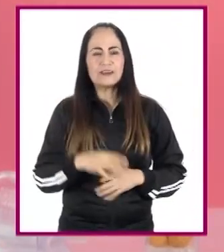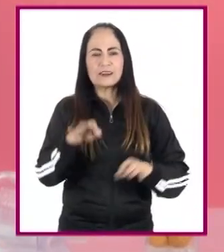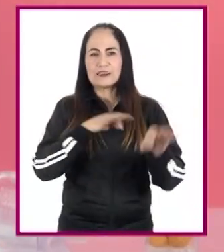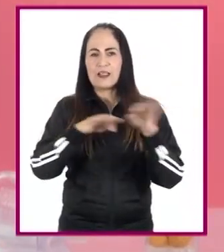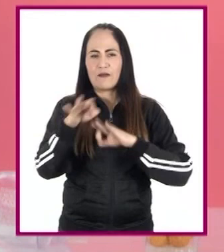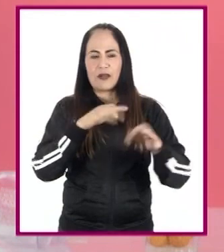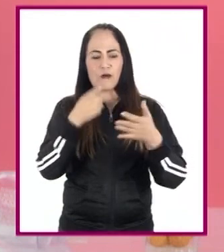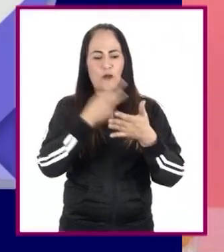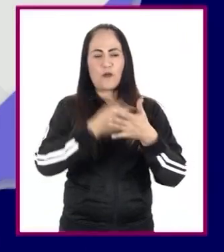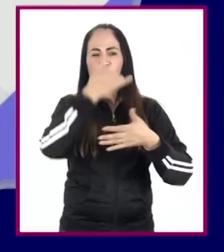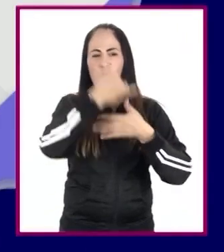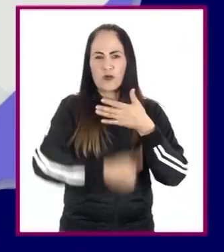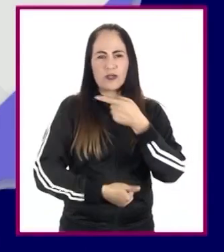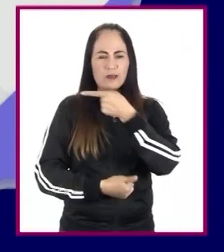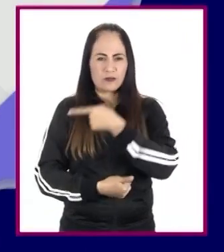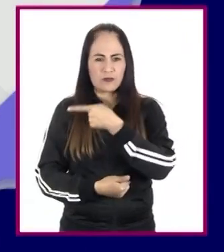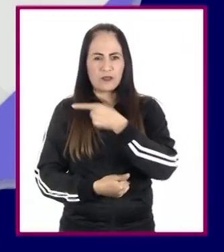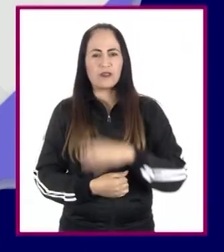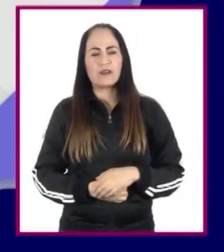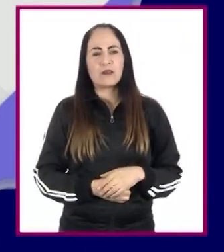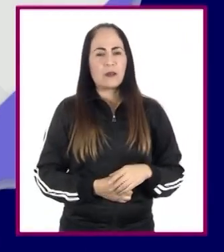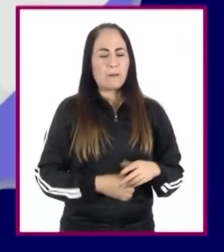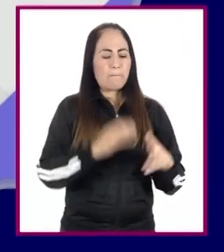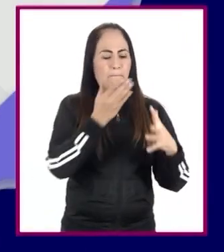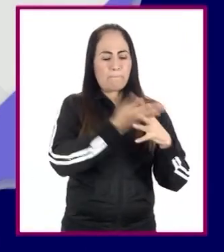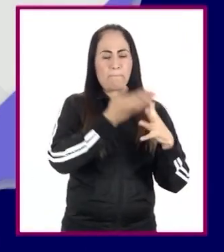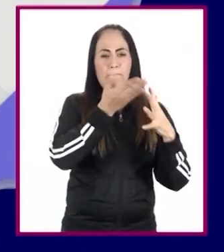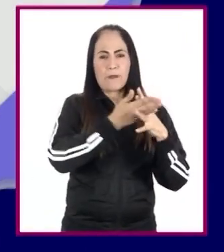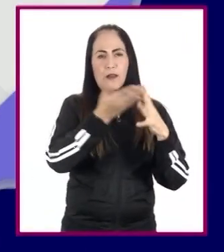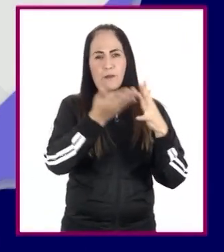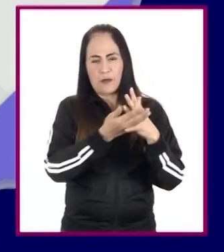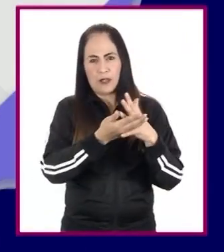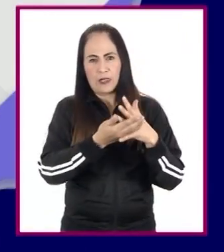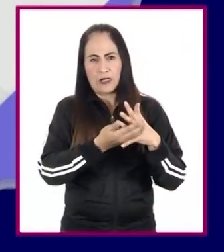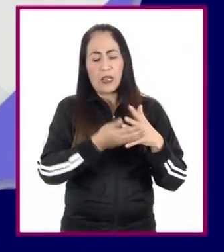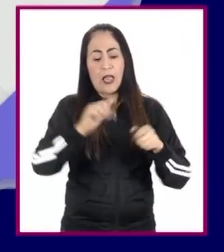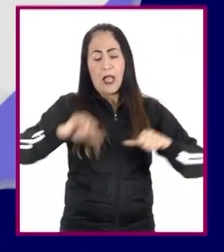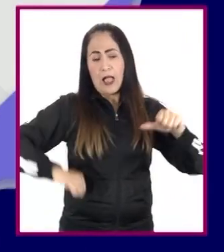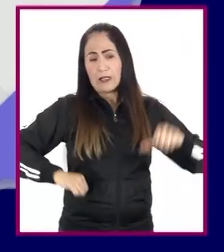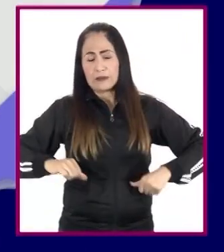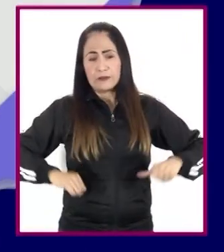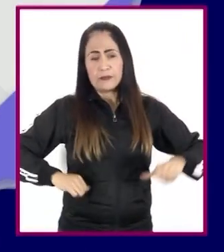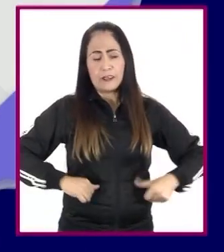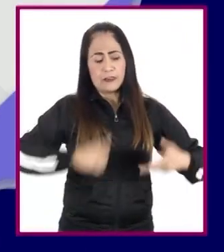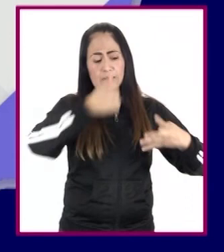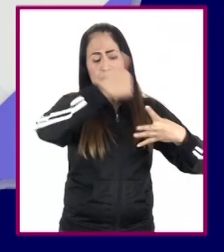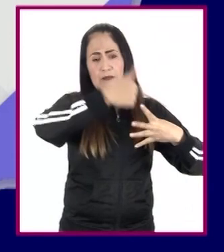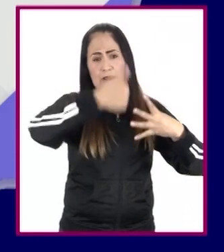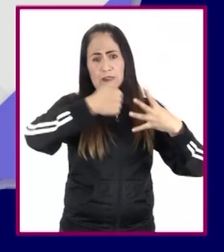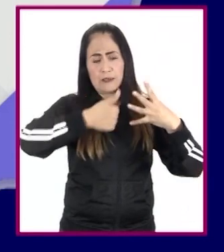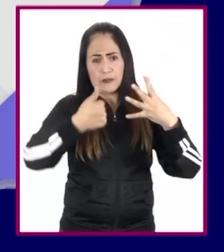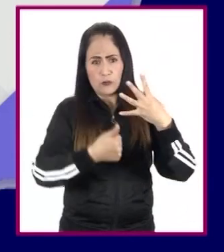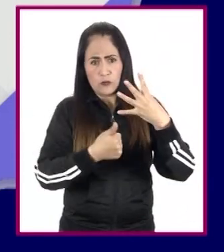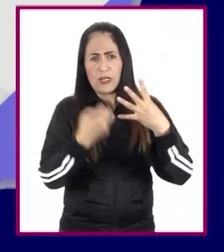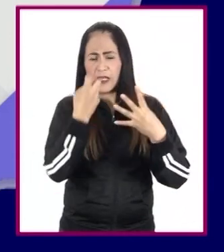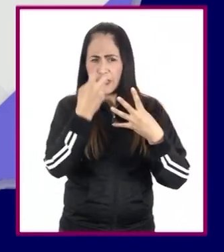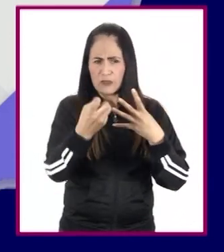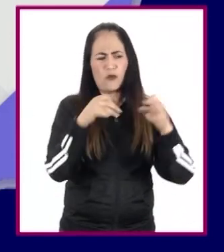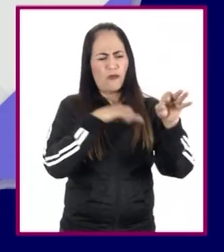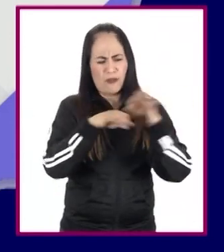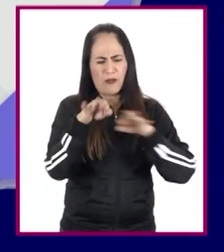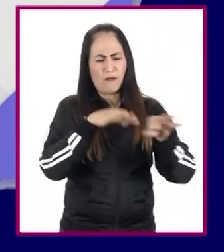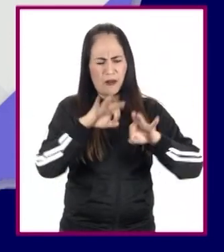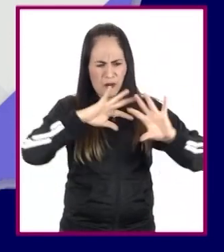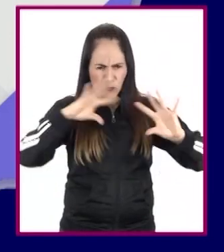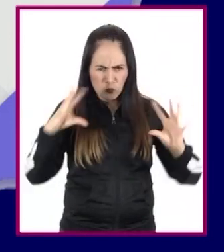por proyectos. En él se describen las etapas y las actividades en cada una de ellas. Recuerden que esta forma de trabajo permite